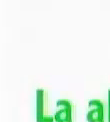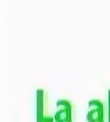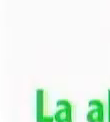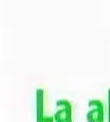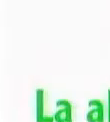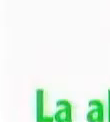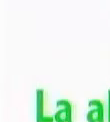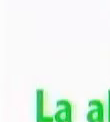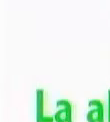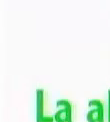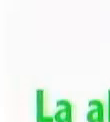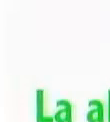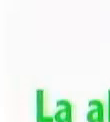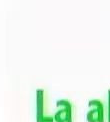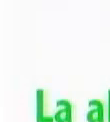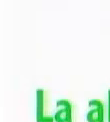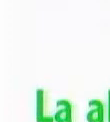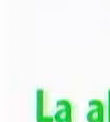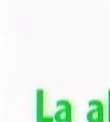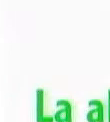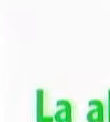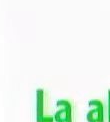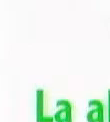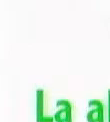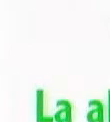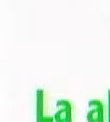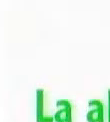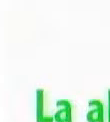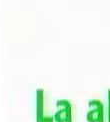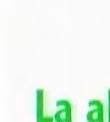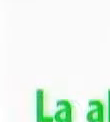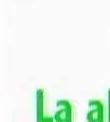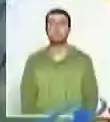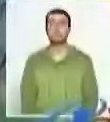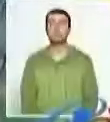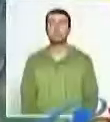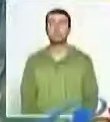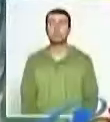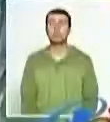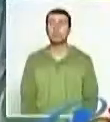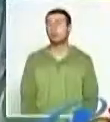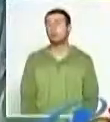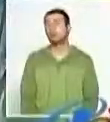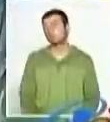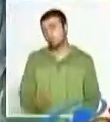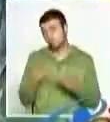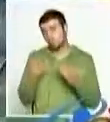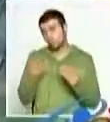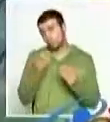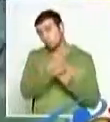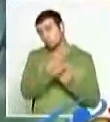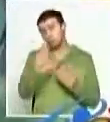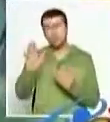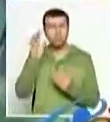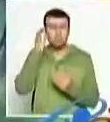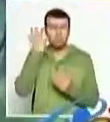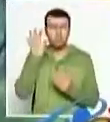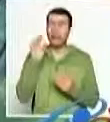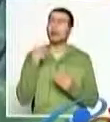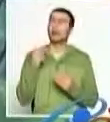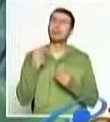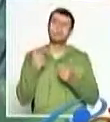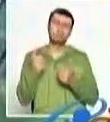Los berries, medicamentos Dr. Rojas, la alternativa más saludable. Muchos de ustedes dirán que bueno